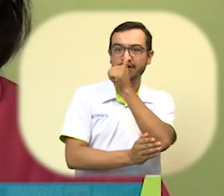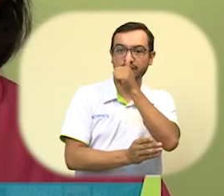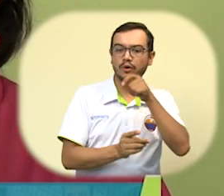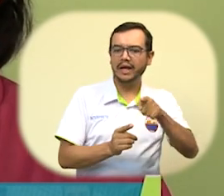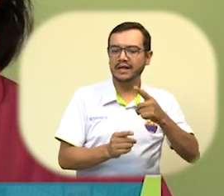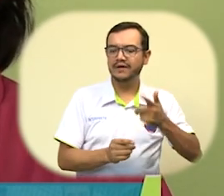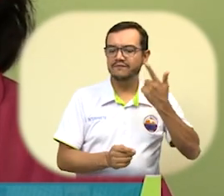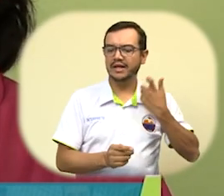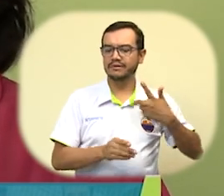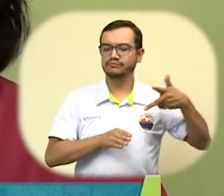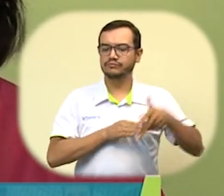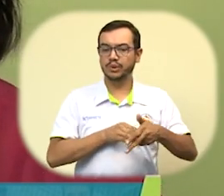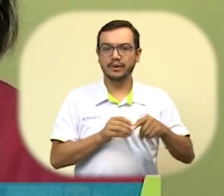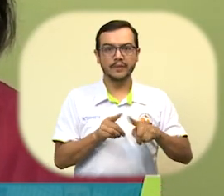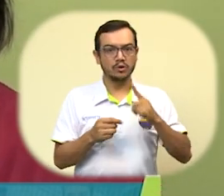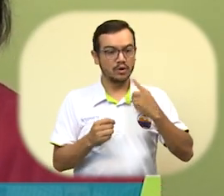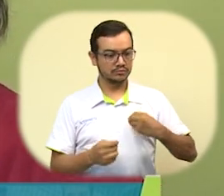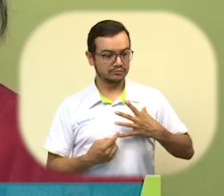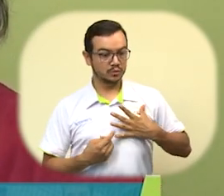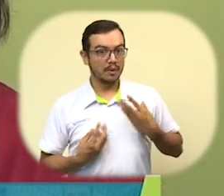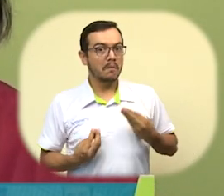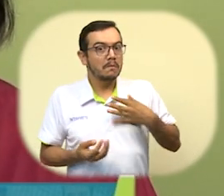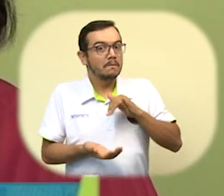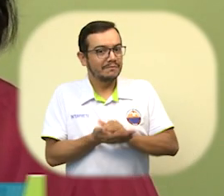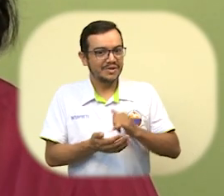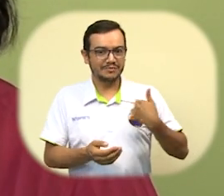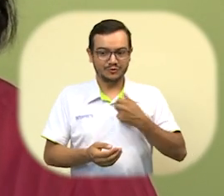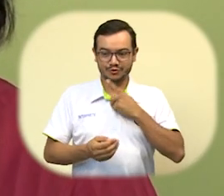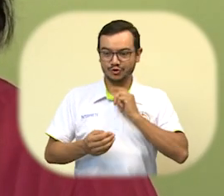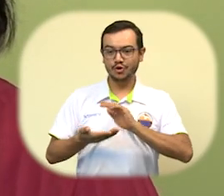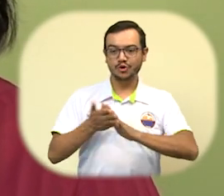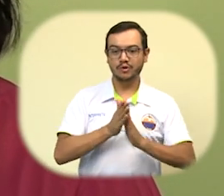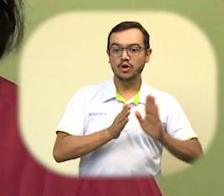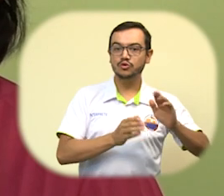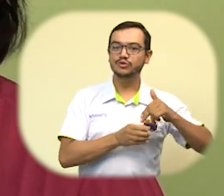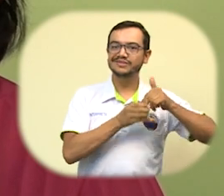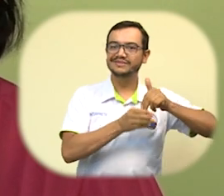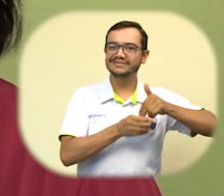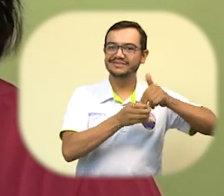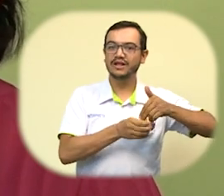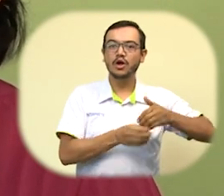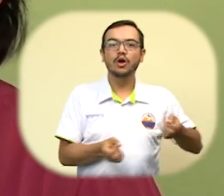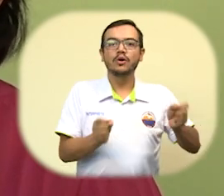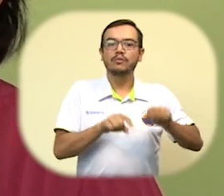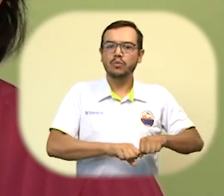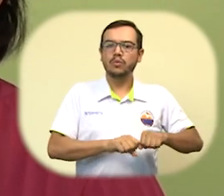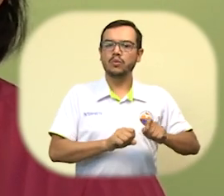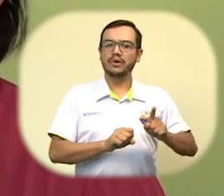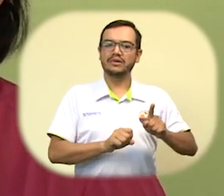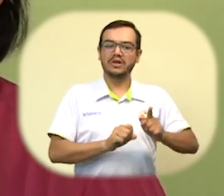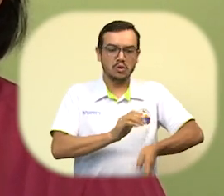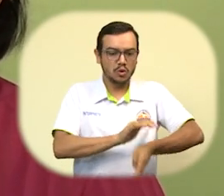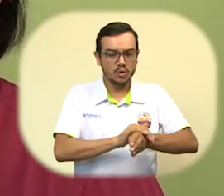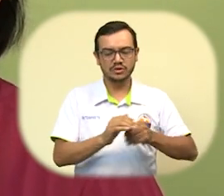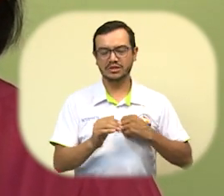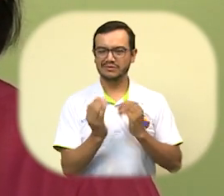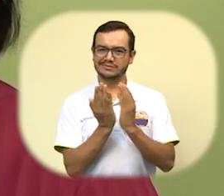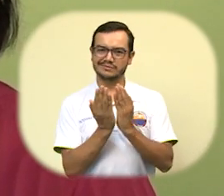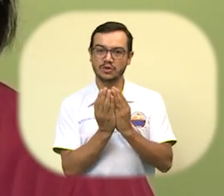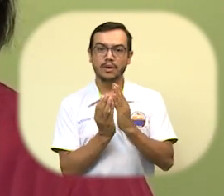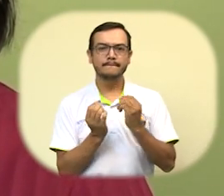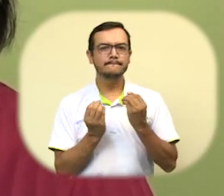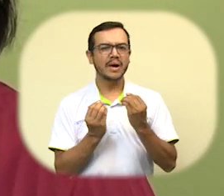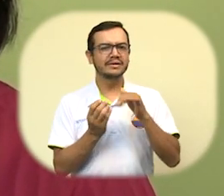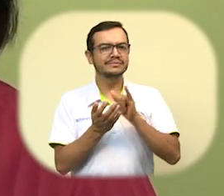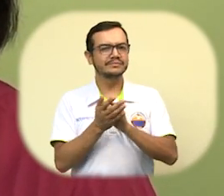estaba terminado. Entonces esta es una buena oportunidad para que tengamos muchas comunidades indígenas que puedan completar su ciclo de formación